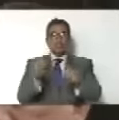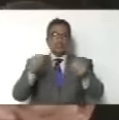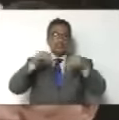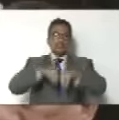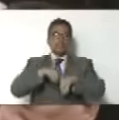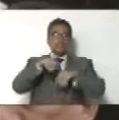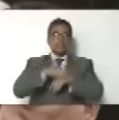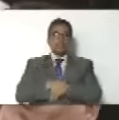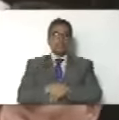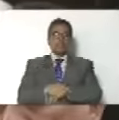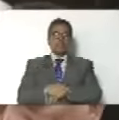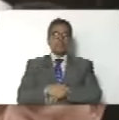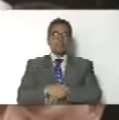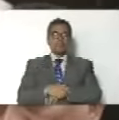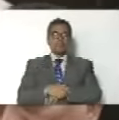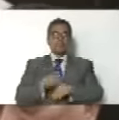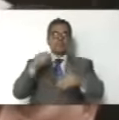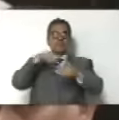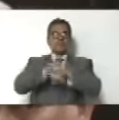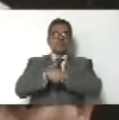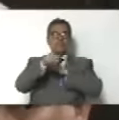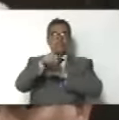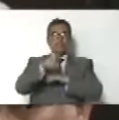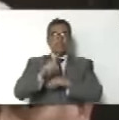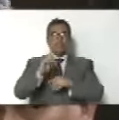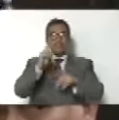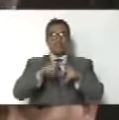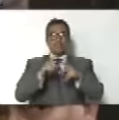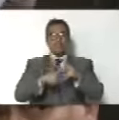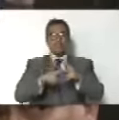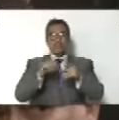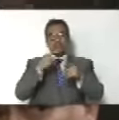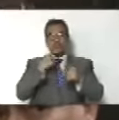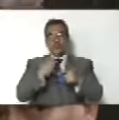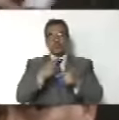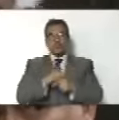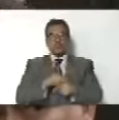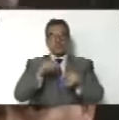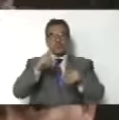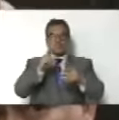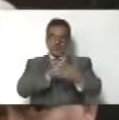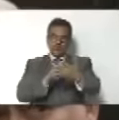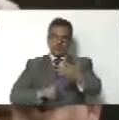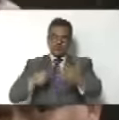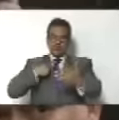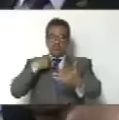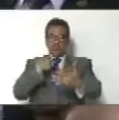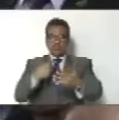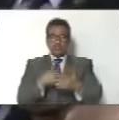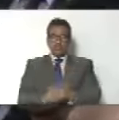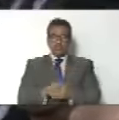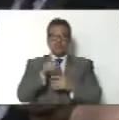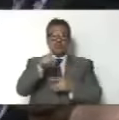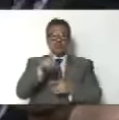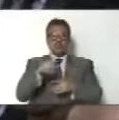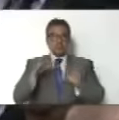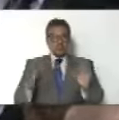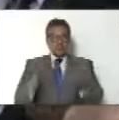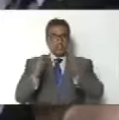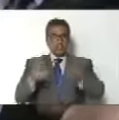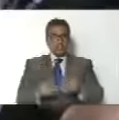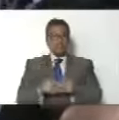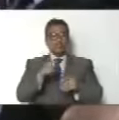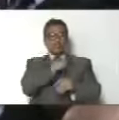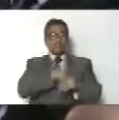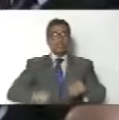acuerdos, que se incluya a uno que señale lo siguiente. Leo, exhortar